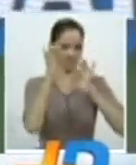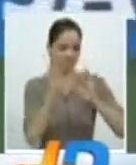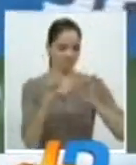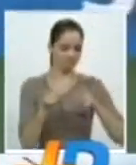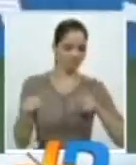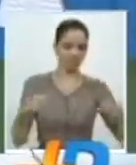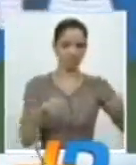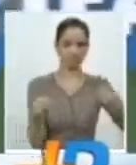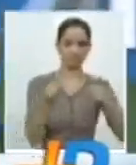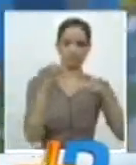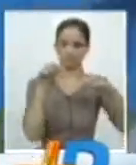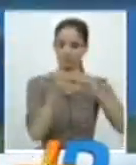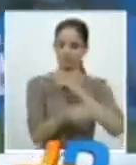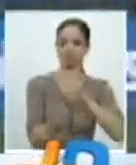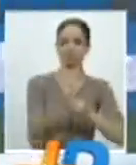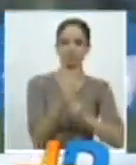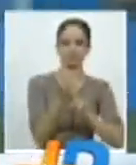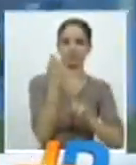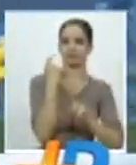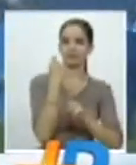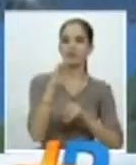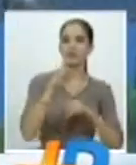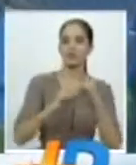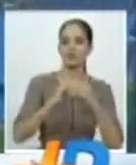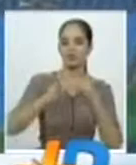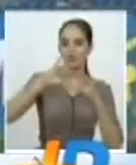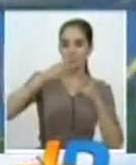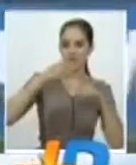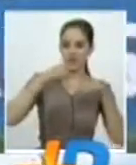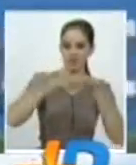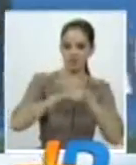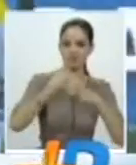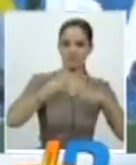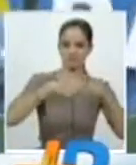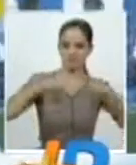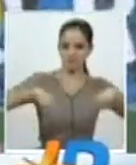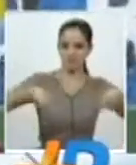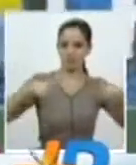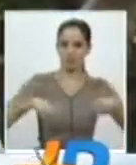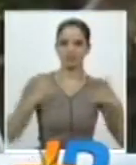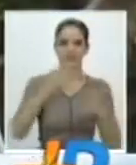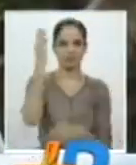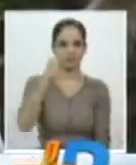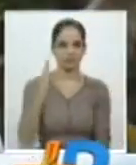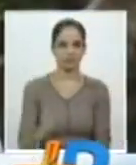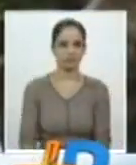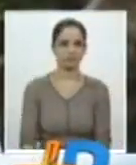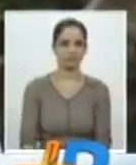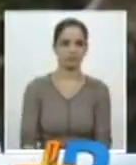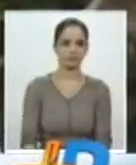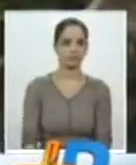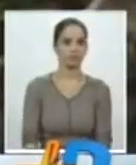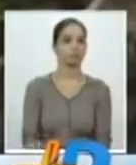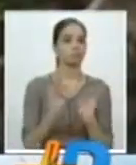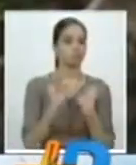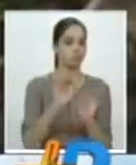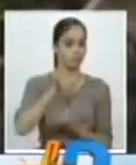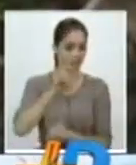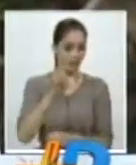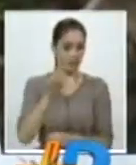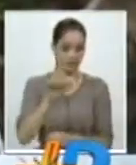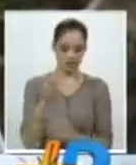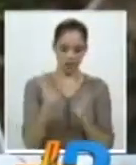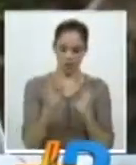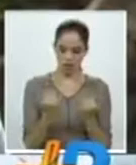con goles, como lo ha demostrado en los cuatro partidos disputados por la selección nacional en Brasil. Llegó en el momento ideal para el Mundial.